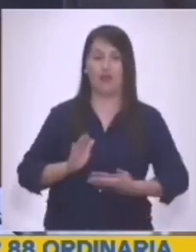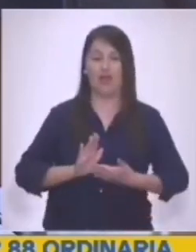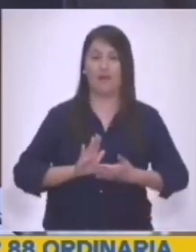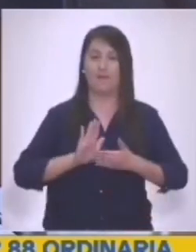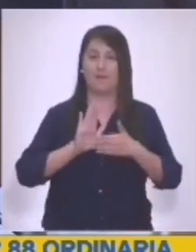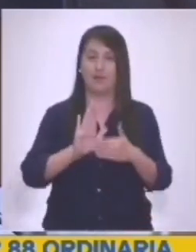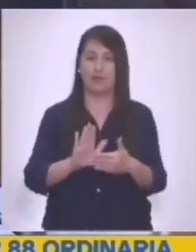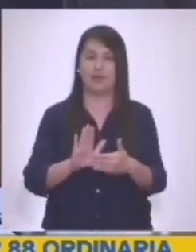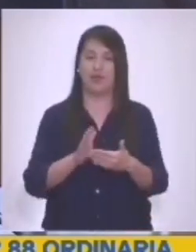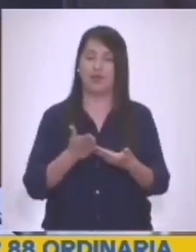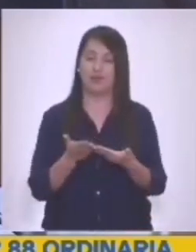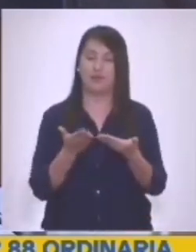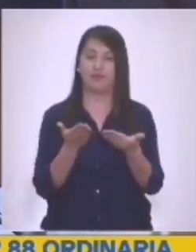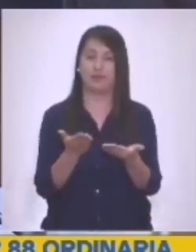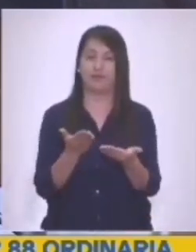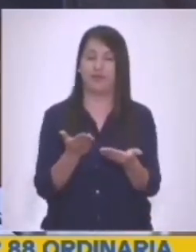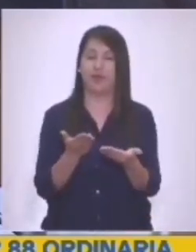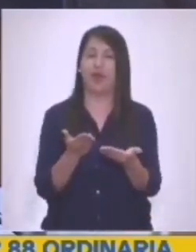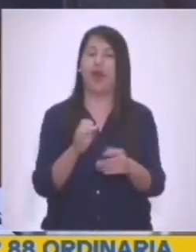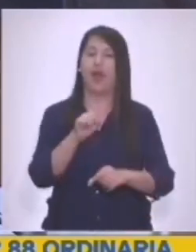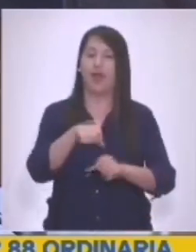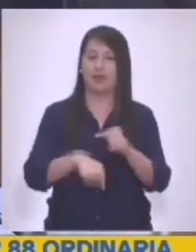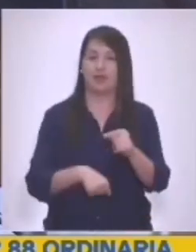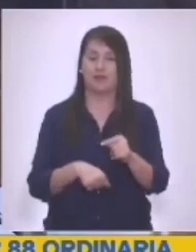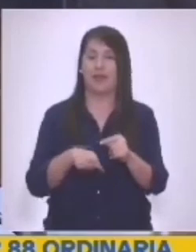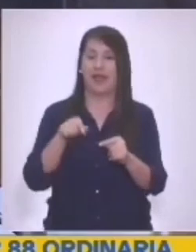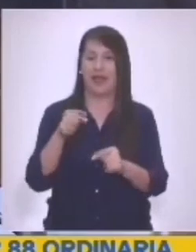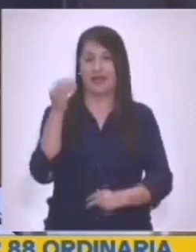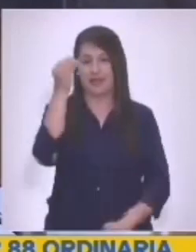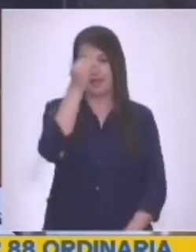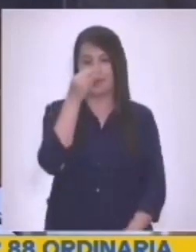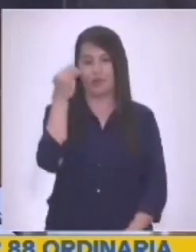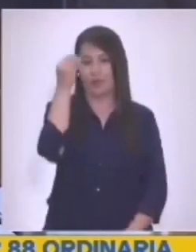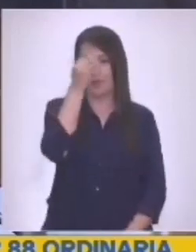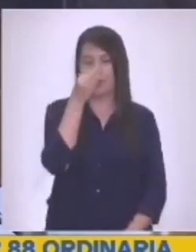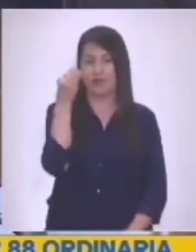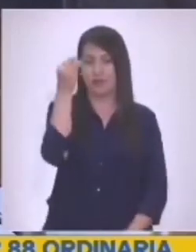la disposición a recoger estas preocupaciones